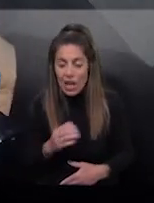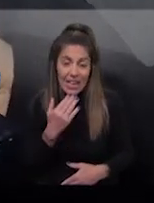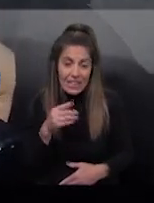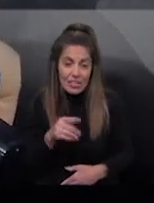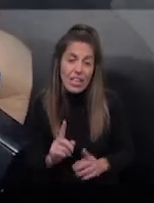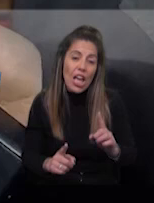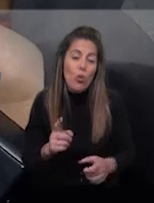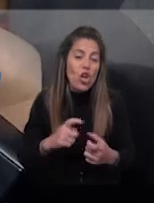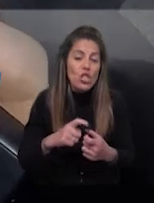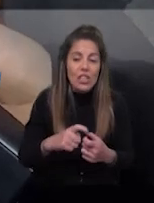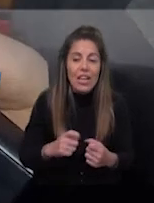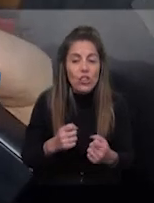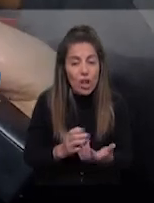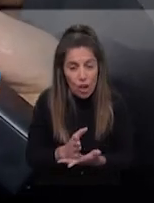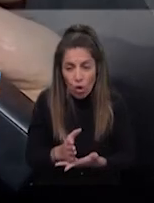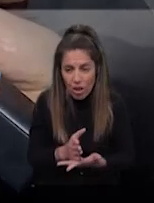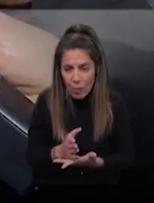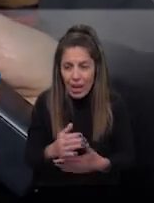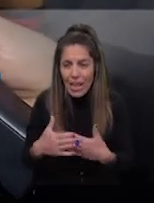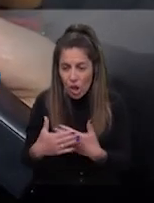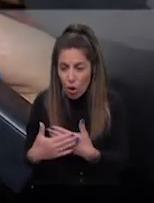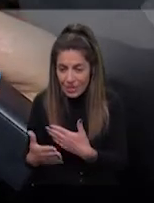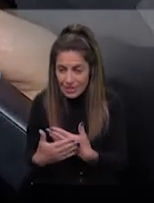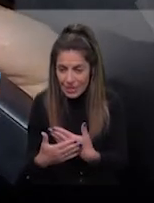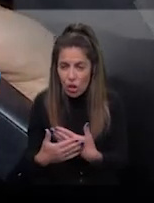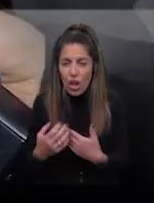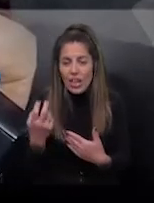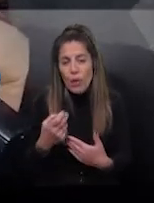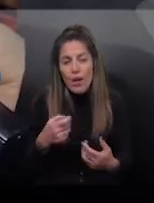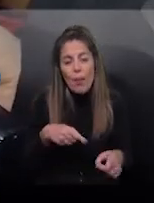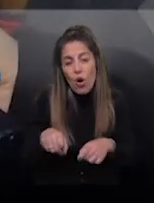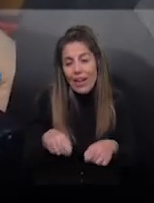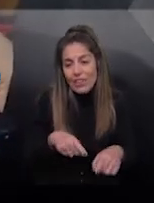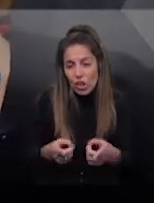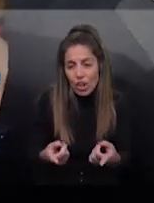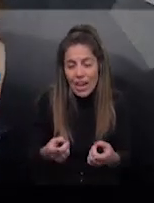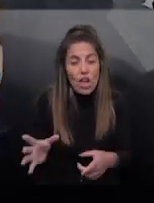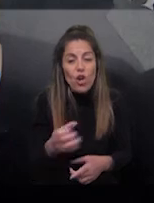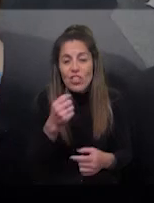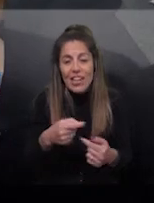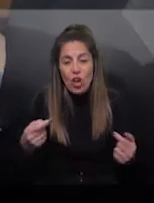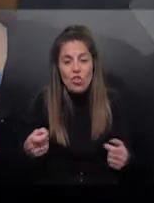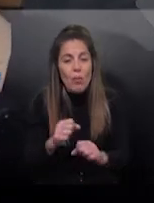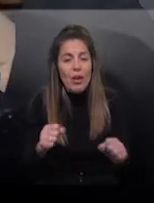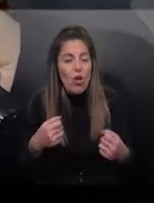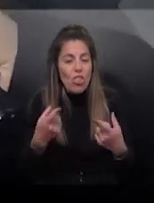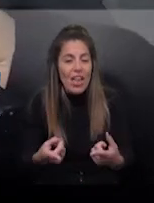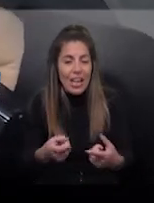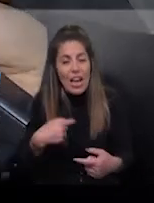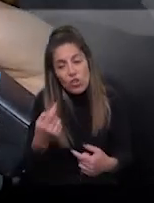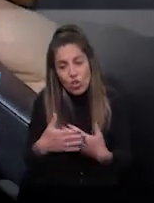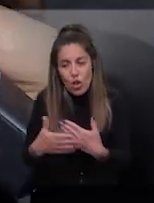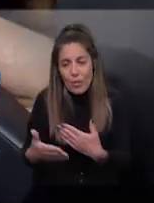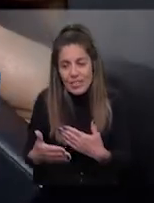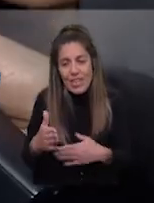y algunos sindicatos que colaboran y los vecinos que tratamos de autogestionar o tratar de conseguir las cosas para poder darle a los demás vecinos